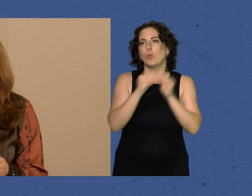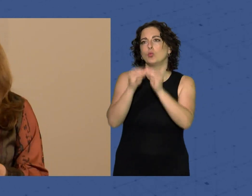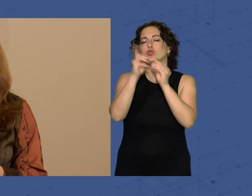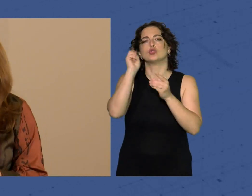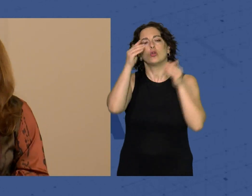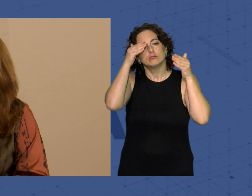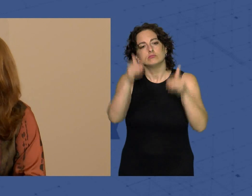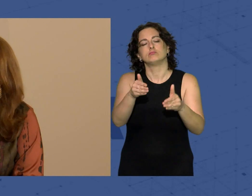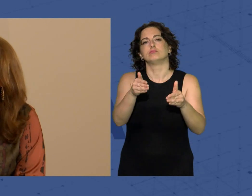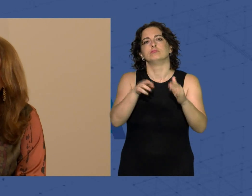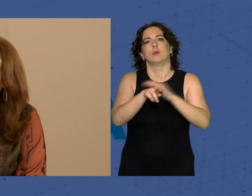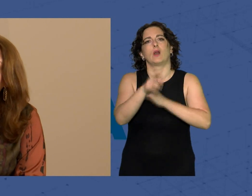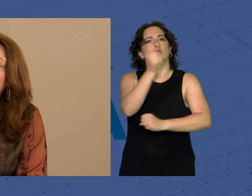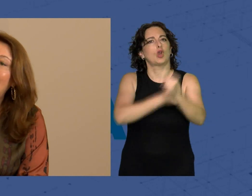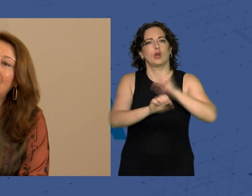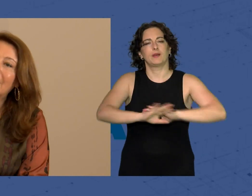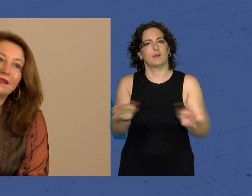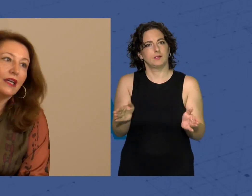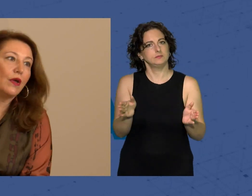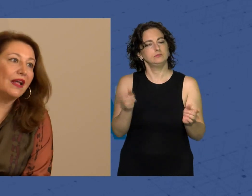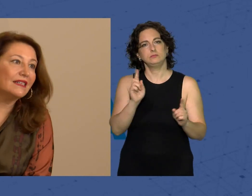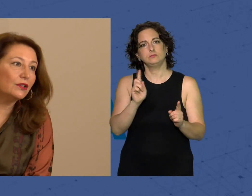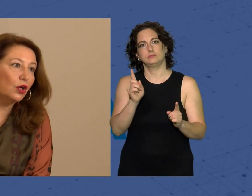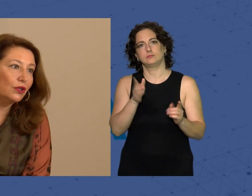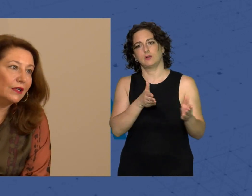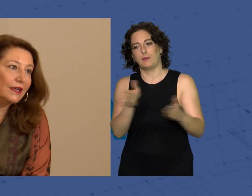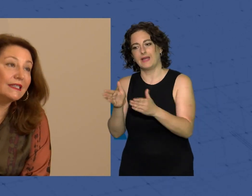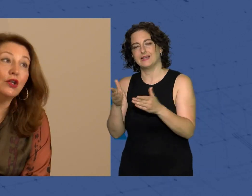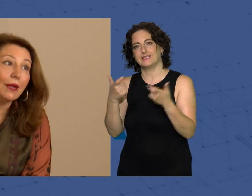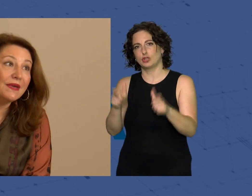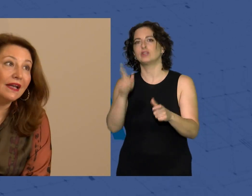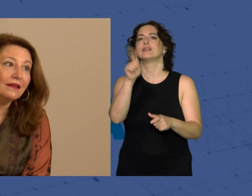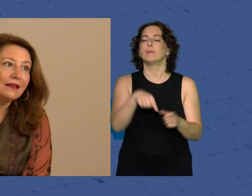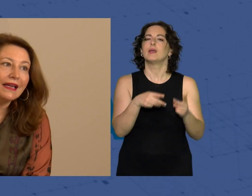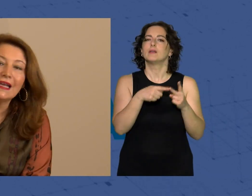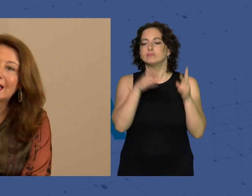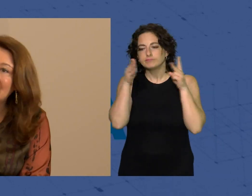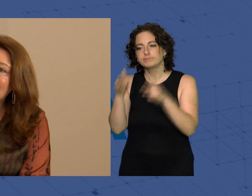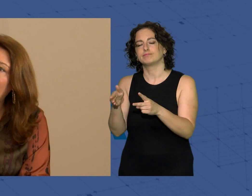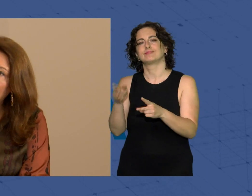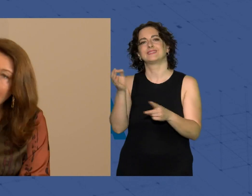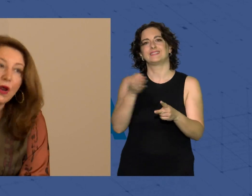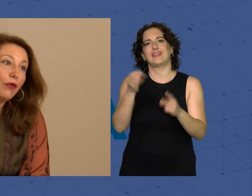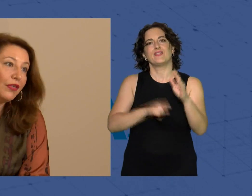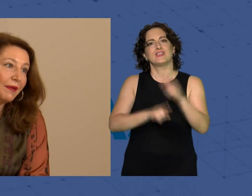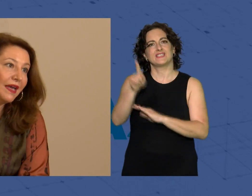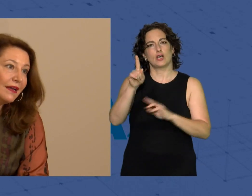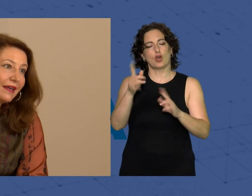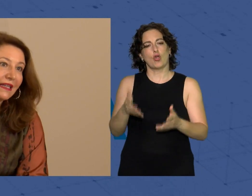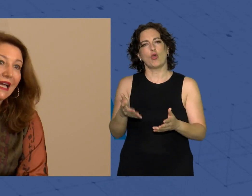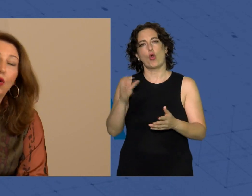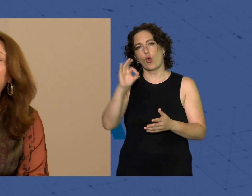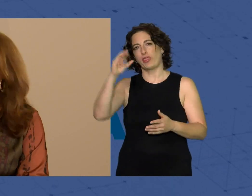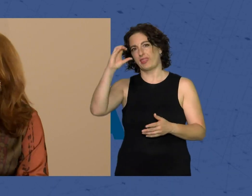a los recursos económicos que van en este caso hacia el sector sino también en que desarrollen una OCM